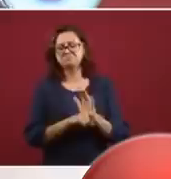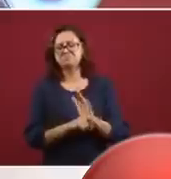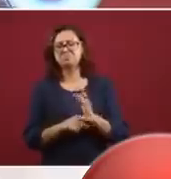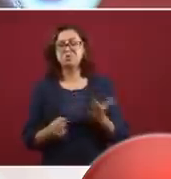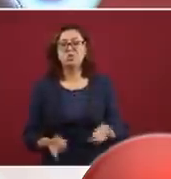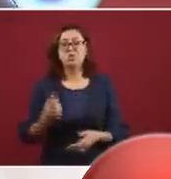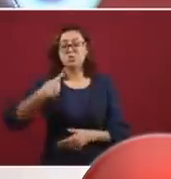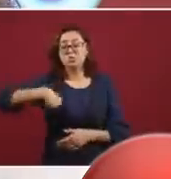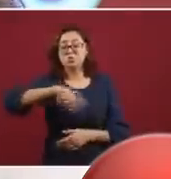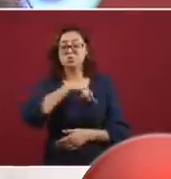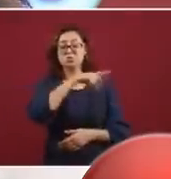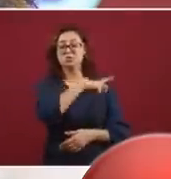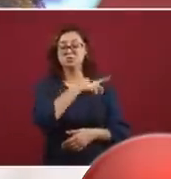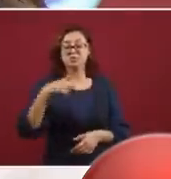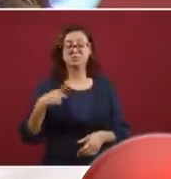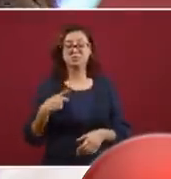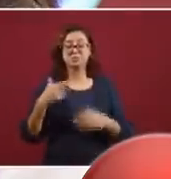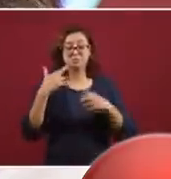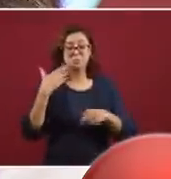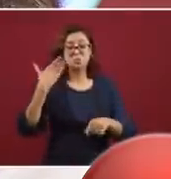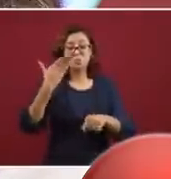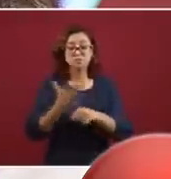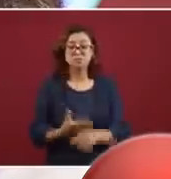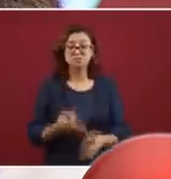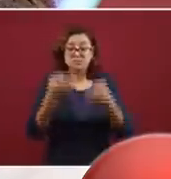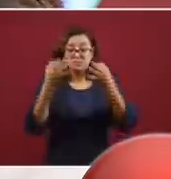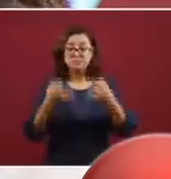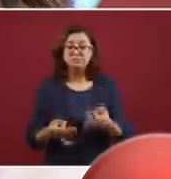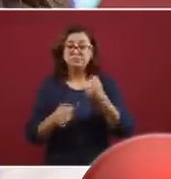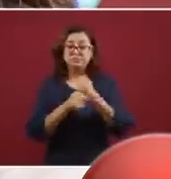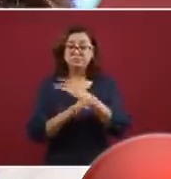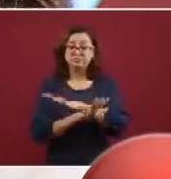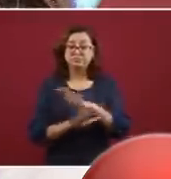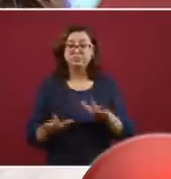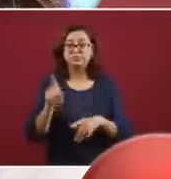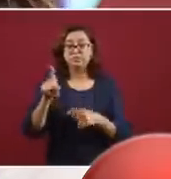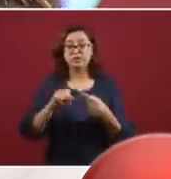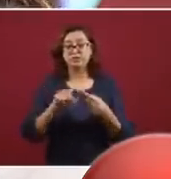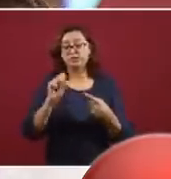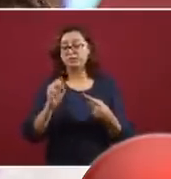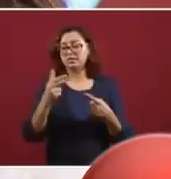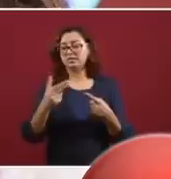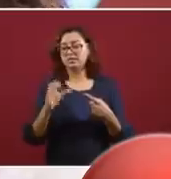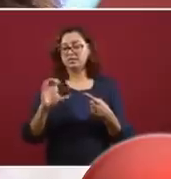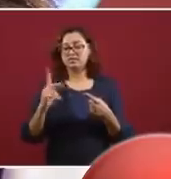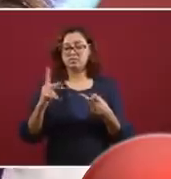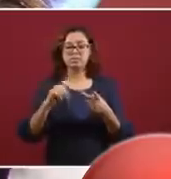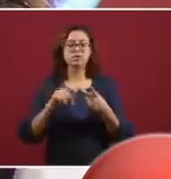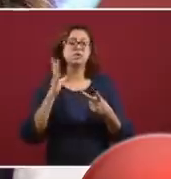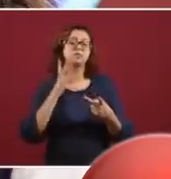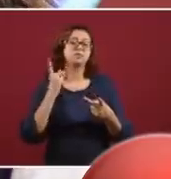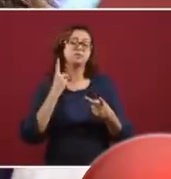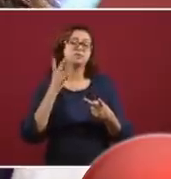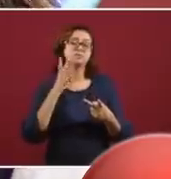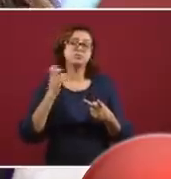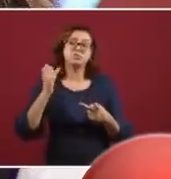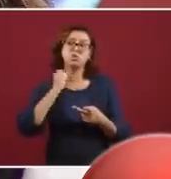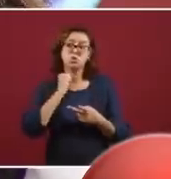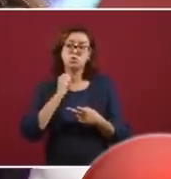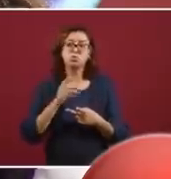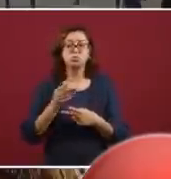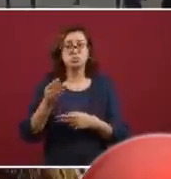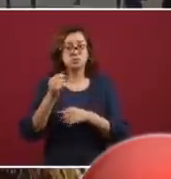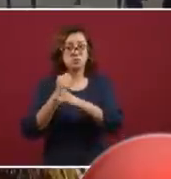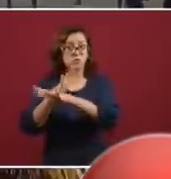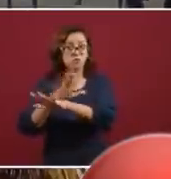ser nosotros muy responsables con la información que se comunica a la Secretaría de Hacienda y al Congreso. Y yo quisiera pedirle